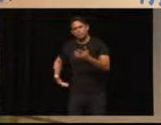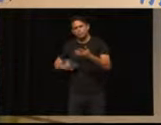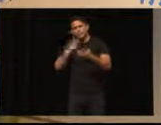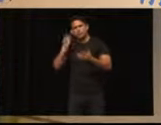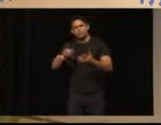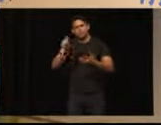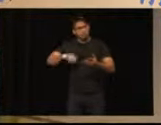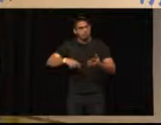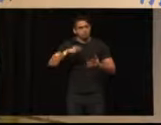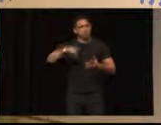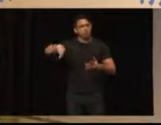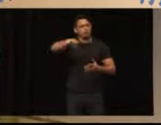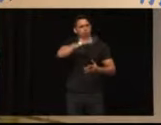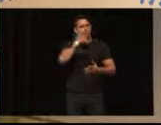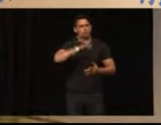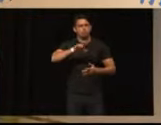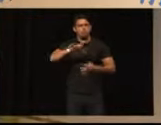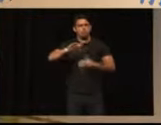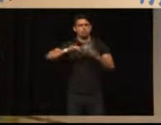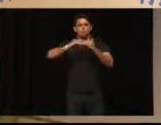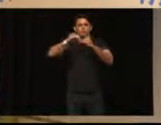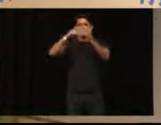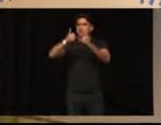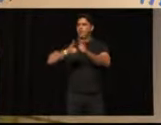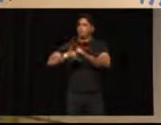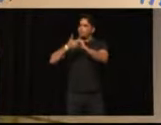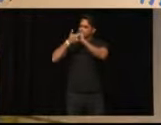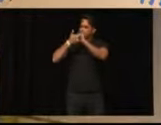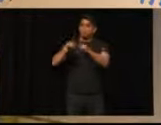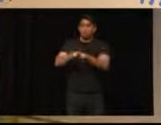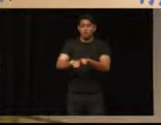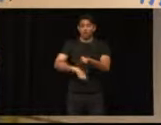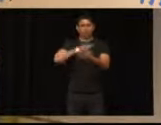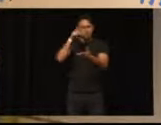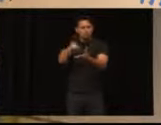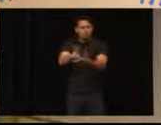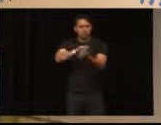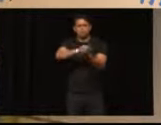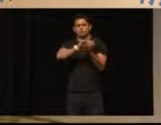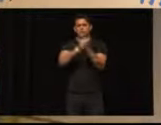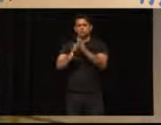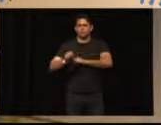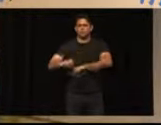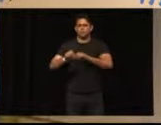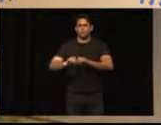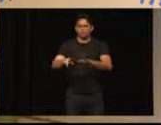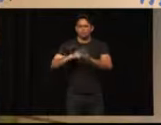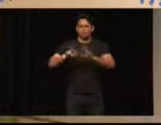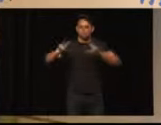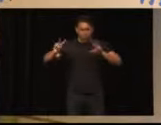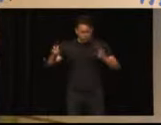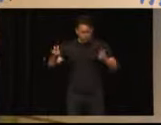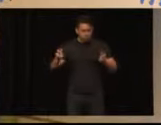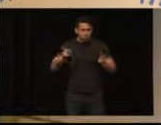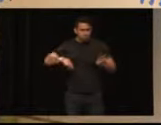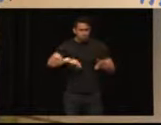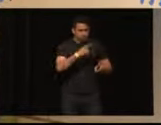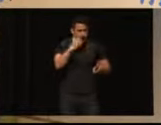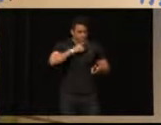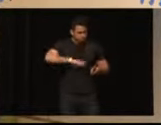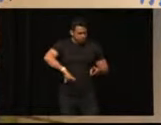muy extenso, para que podamos desarrollar con calidad y con verdad el deporte educacional, donde